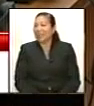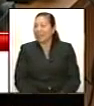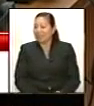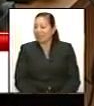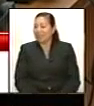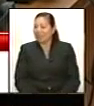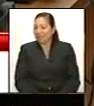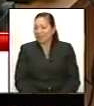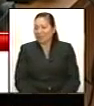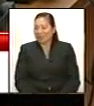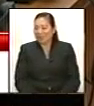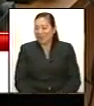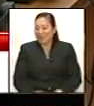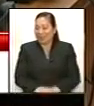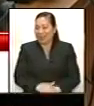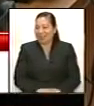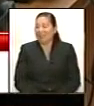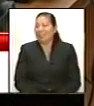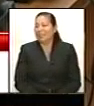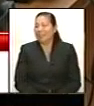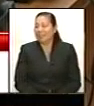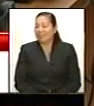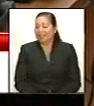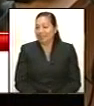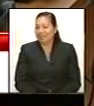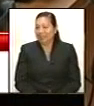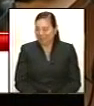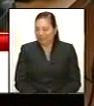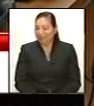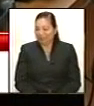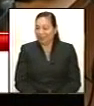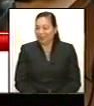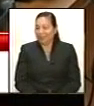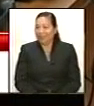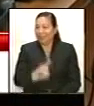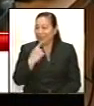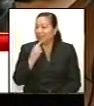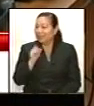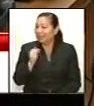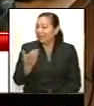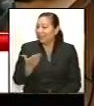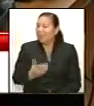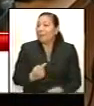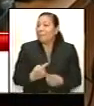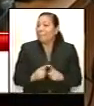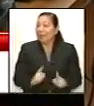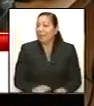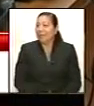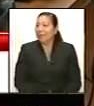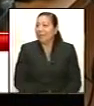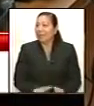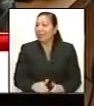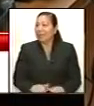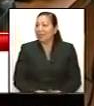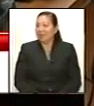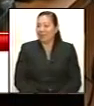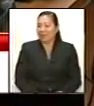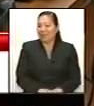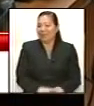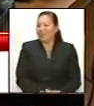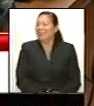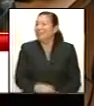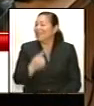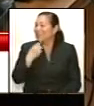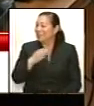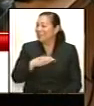diferentes áreas curriculares. No puedo detallar más sobre el tema porque no soy especialista en ello. Sin embargo, también quería mencionar que el